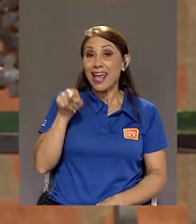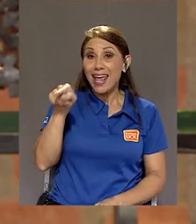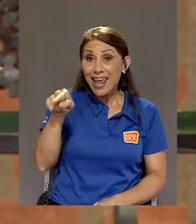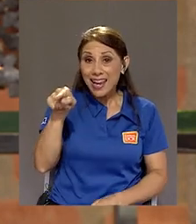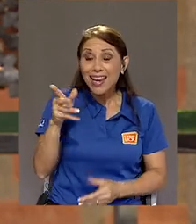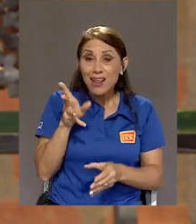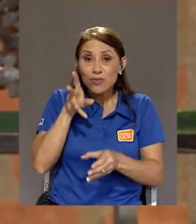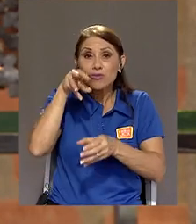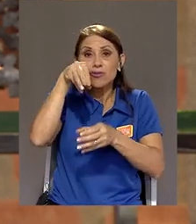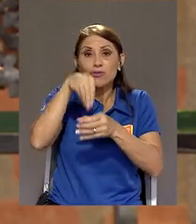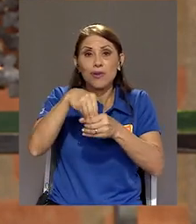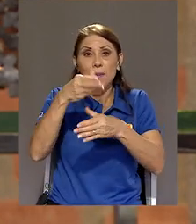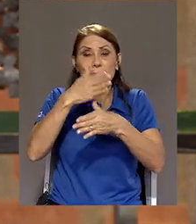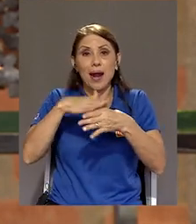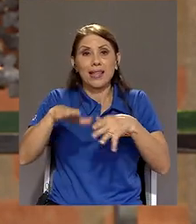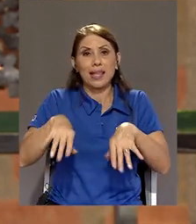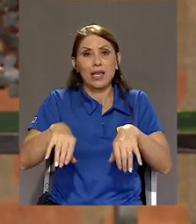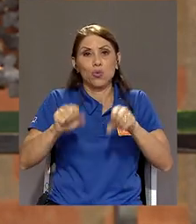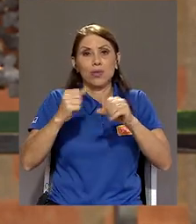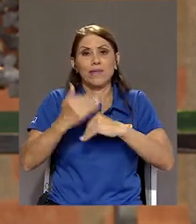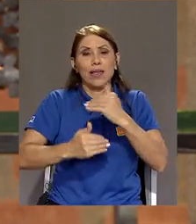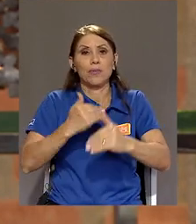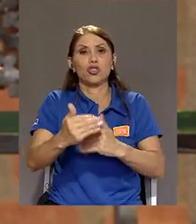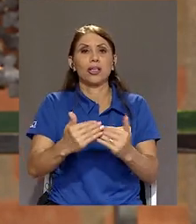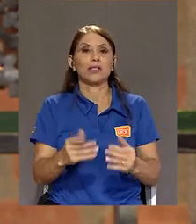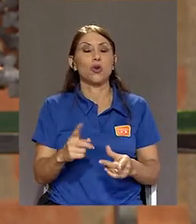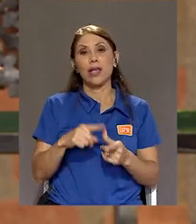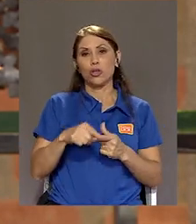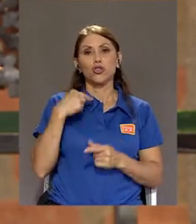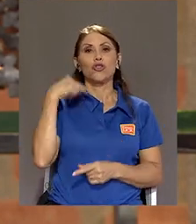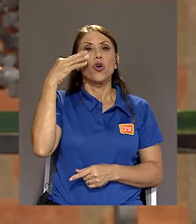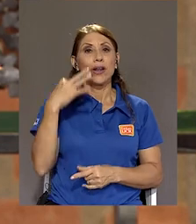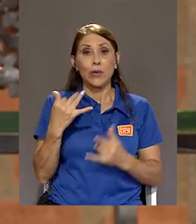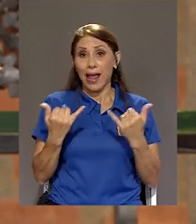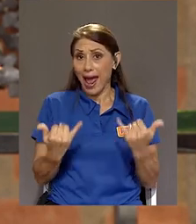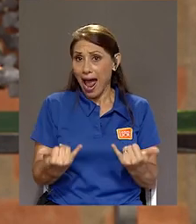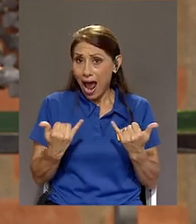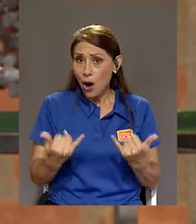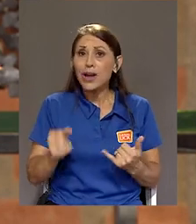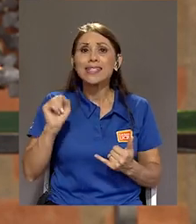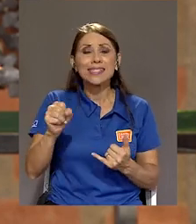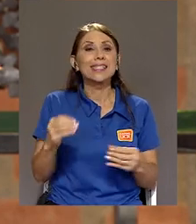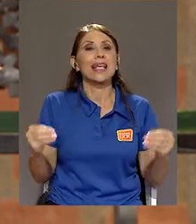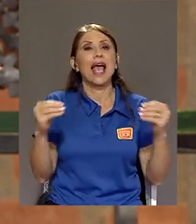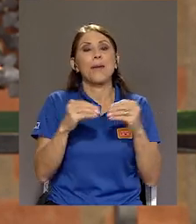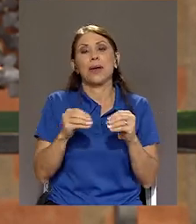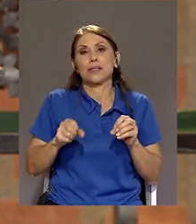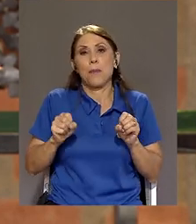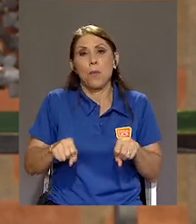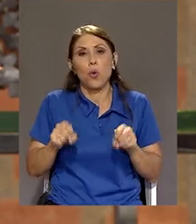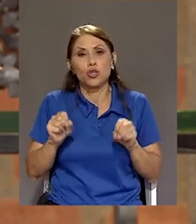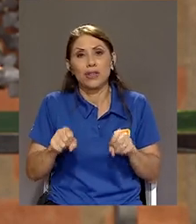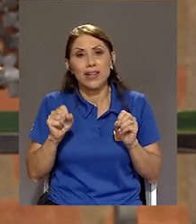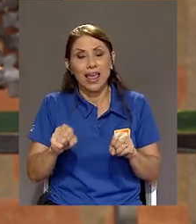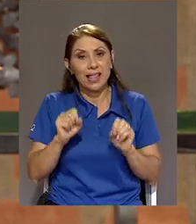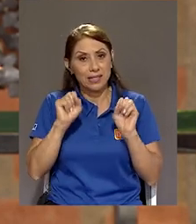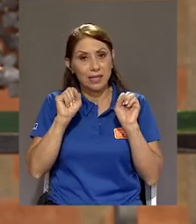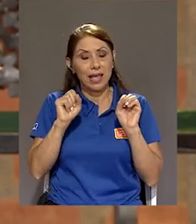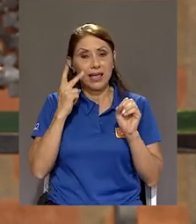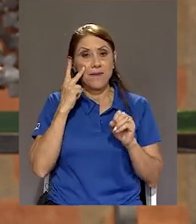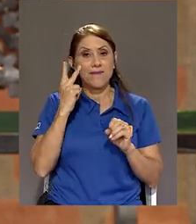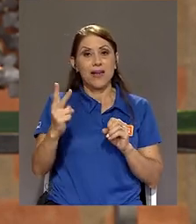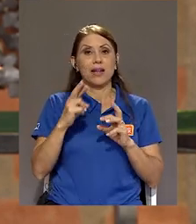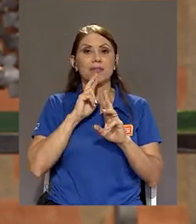ejecutiva del proceso. Entonces yo creo que hay, en esta ocasión sí hay mayores posibilidades de que los resultados puedan